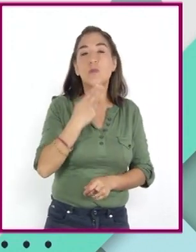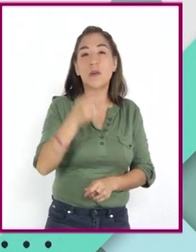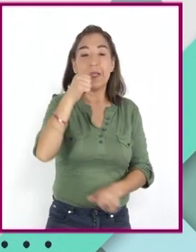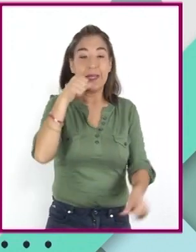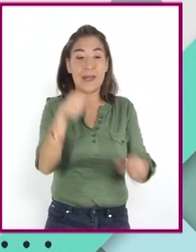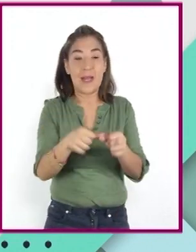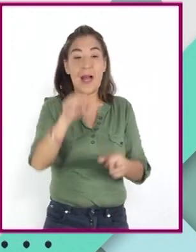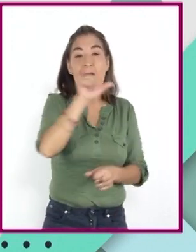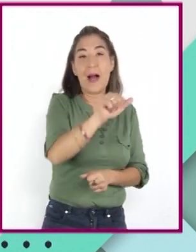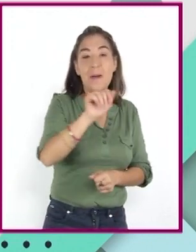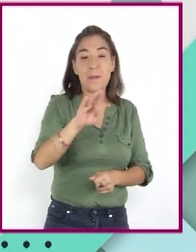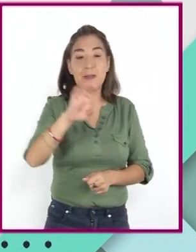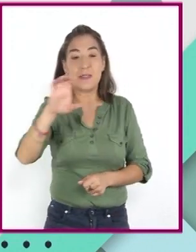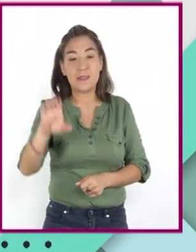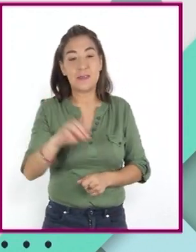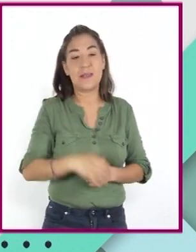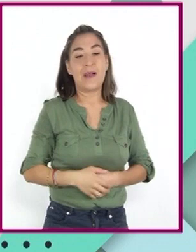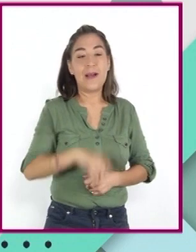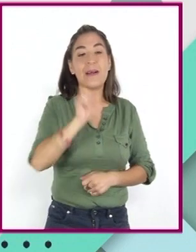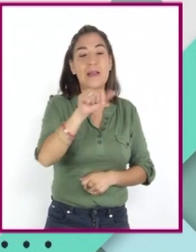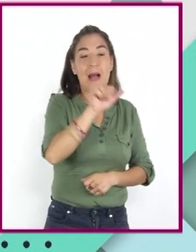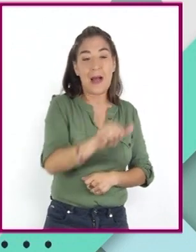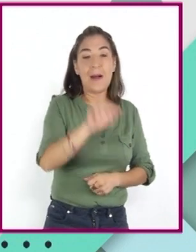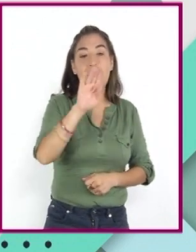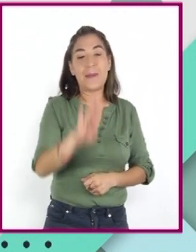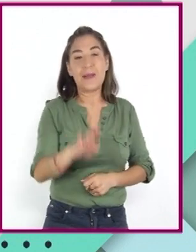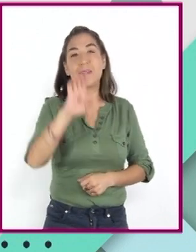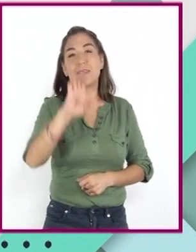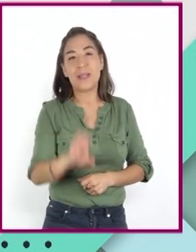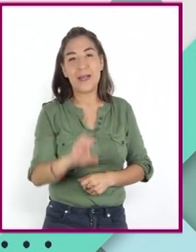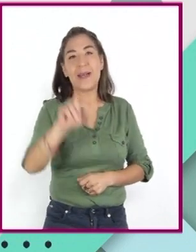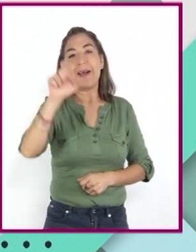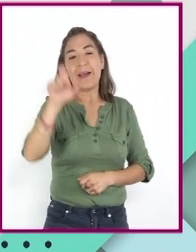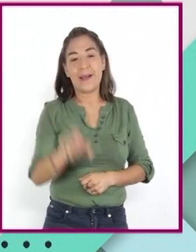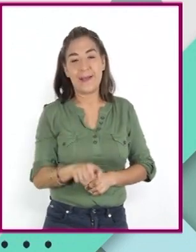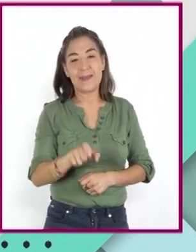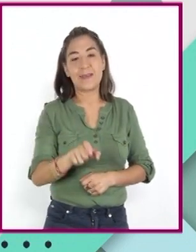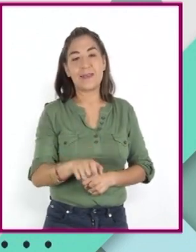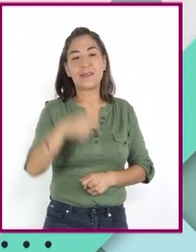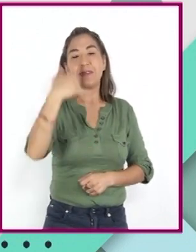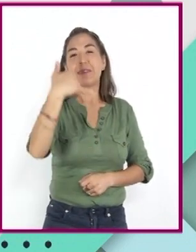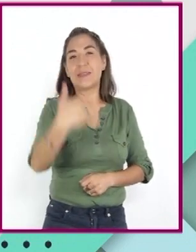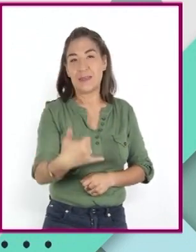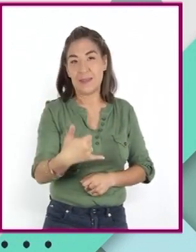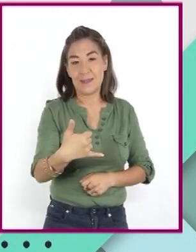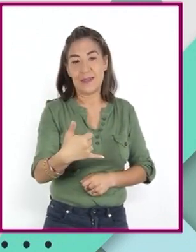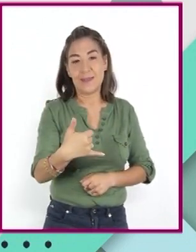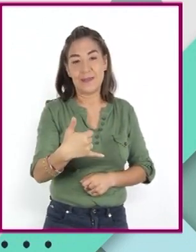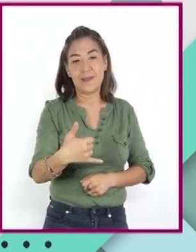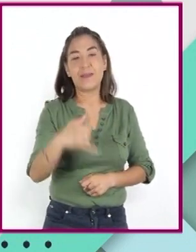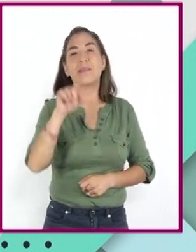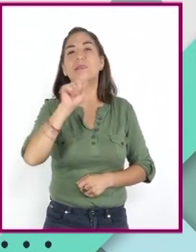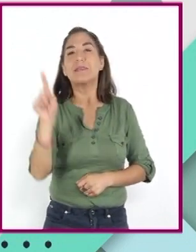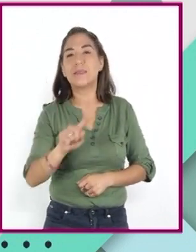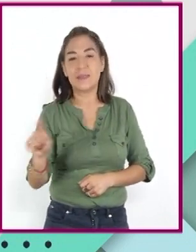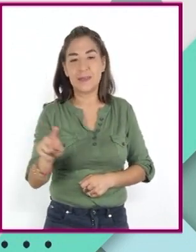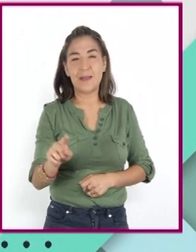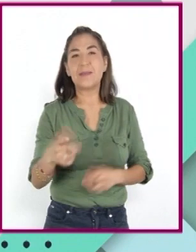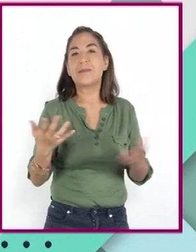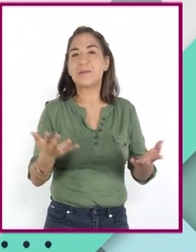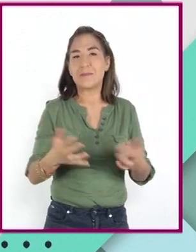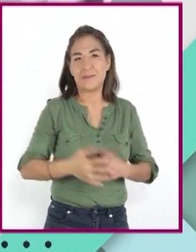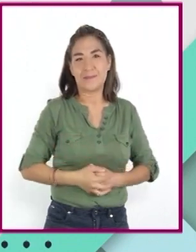del alfabeto A, B, C, X, Y,